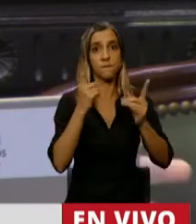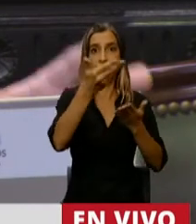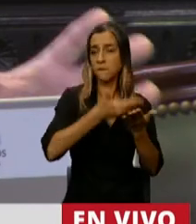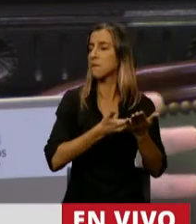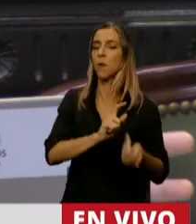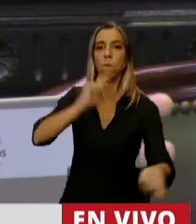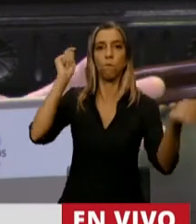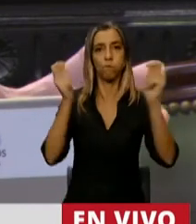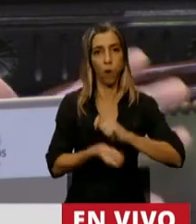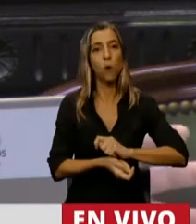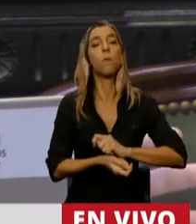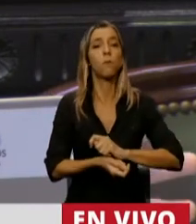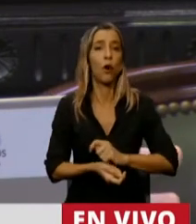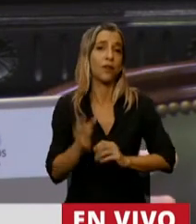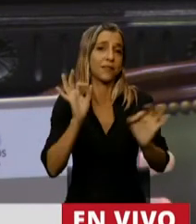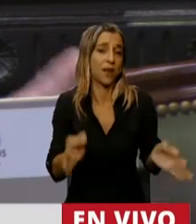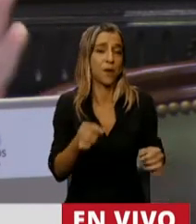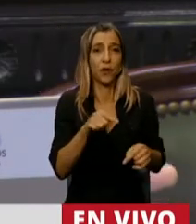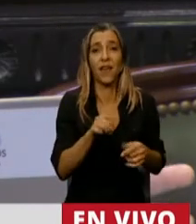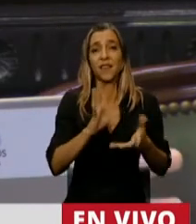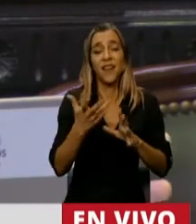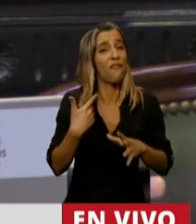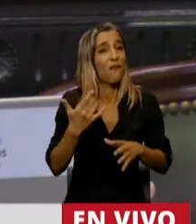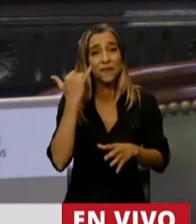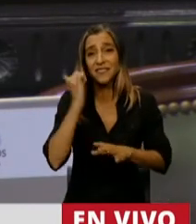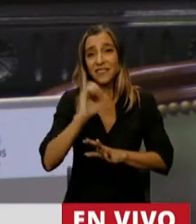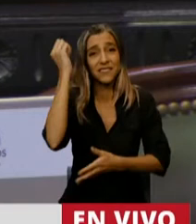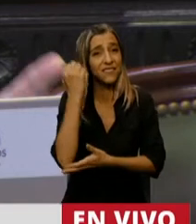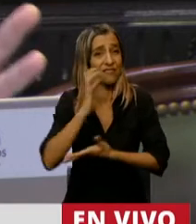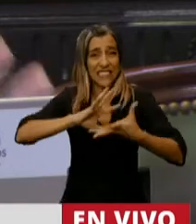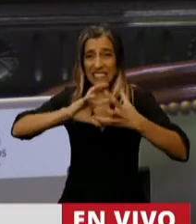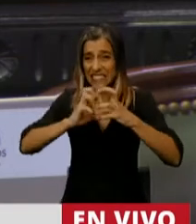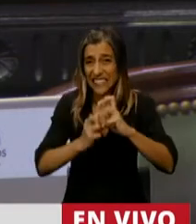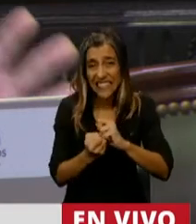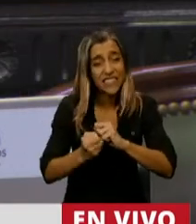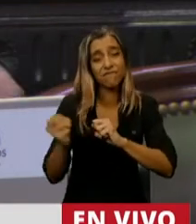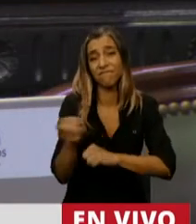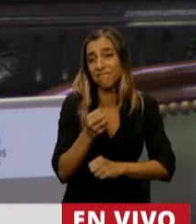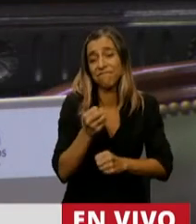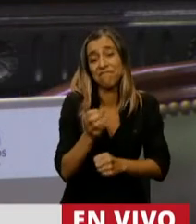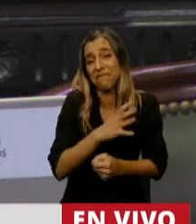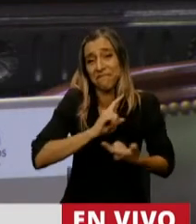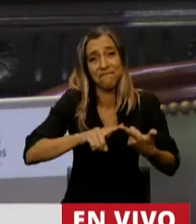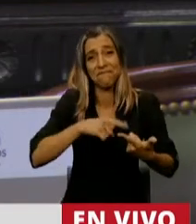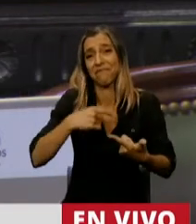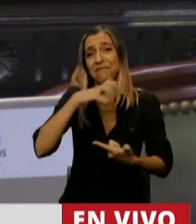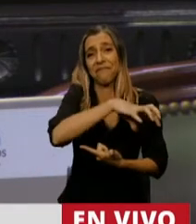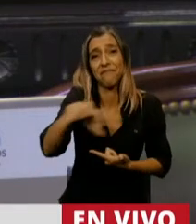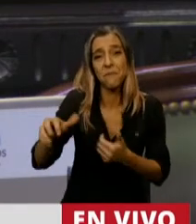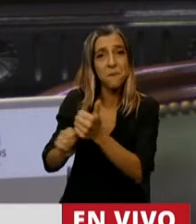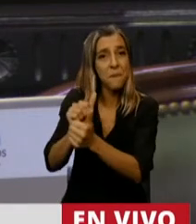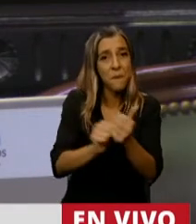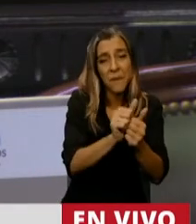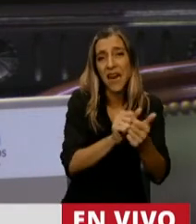de valorización financiera del gobierno anterior, que destruyó la economía, las pymes y la previsibilidad de cada familia en